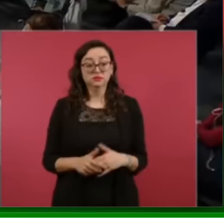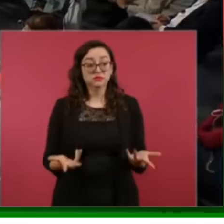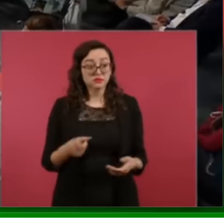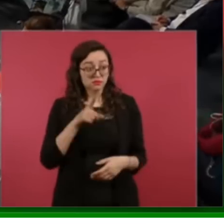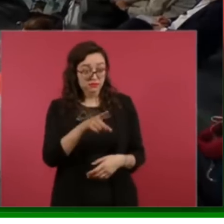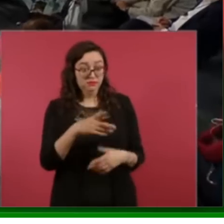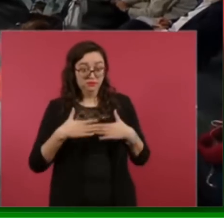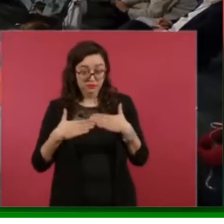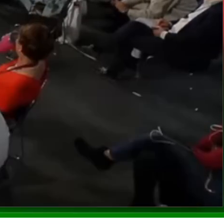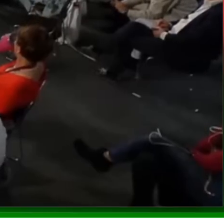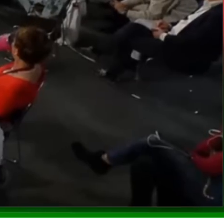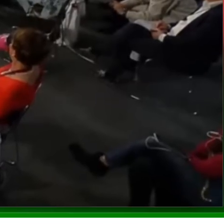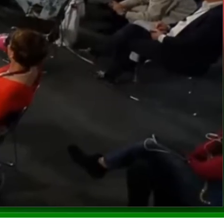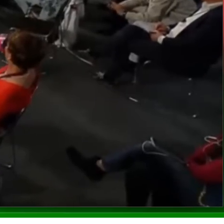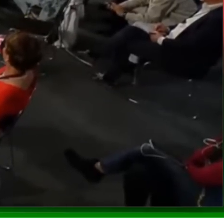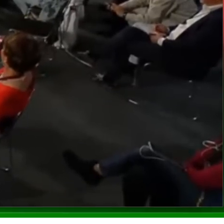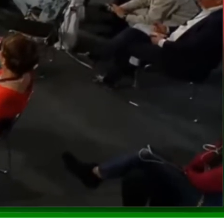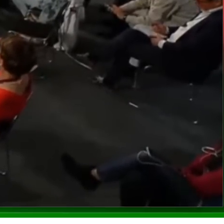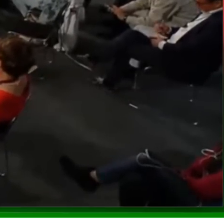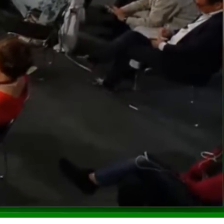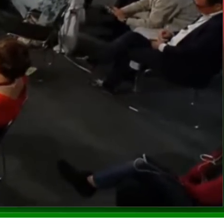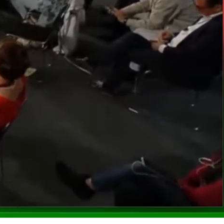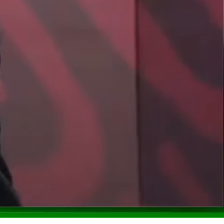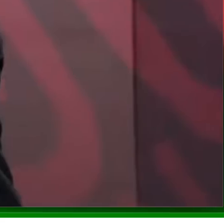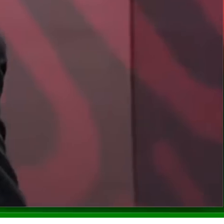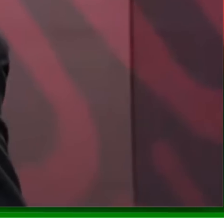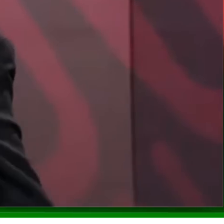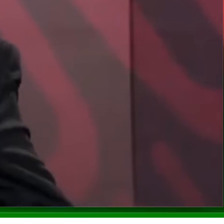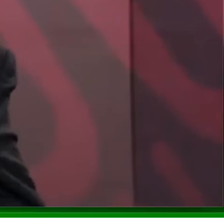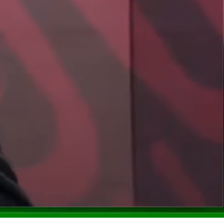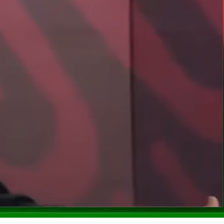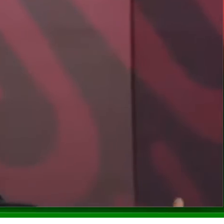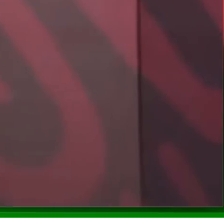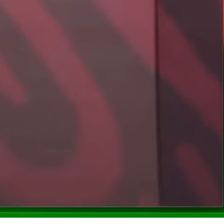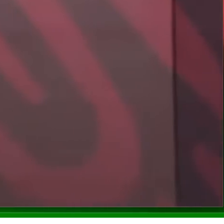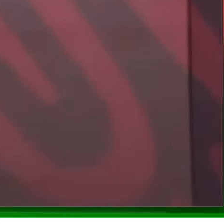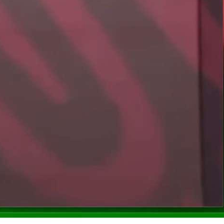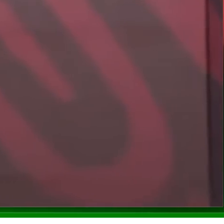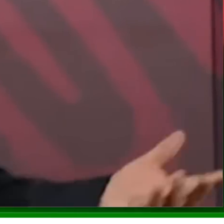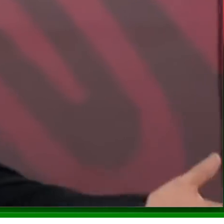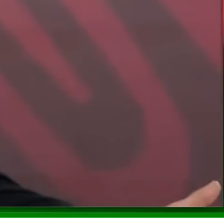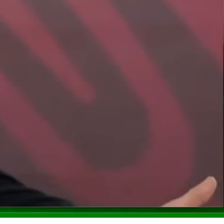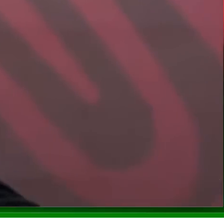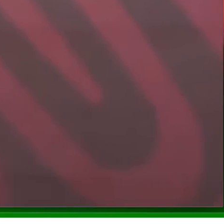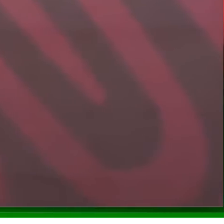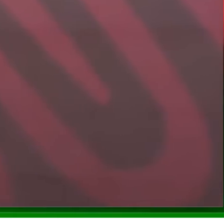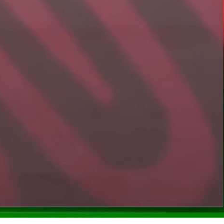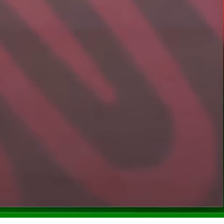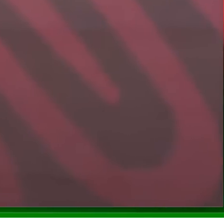¿Confiaría entonces que antes de que termine su administración se Sí, resuelva? yo, porque ni modo que en 6 meses no van a